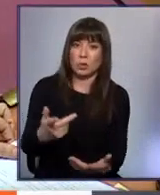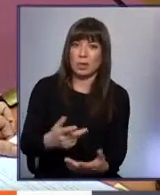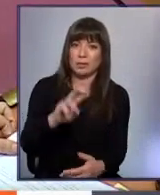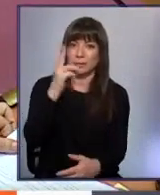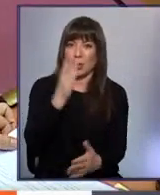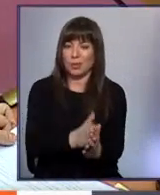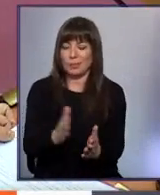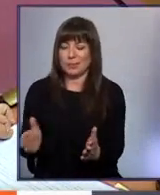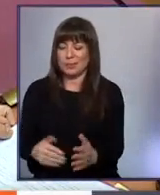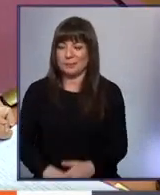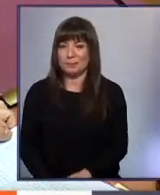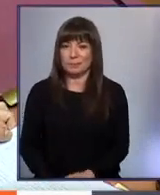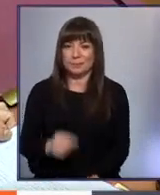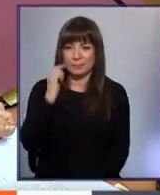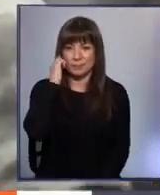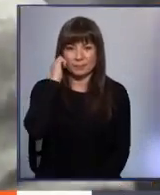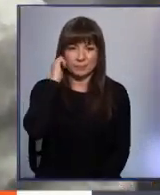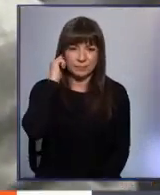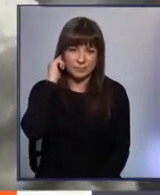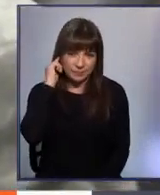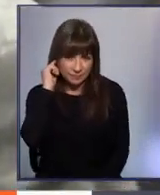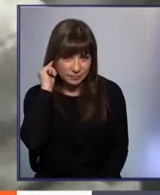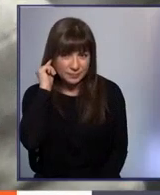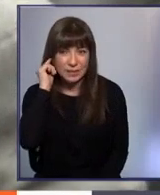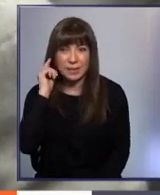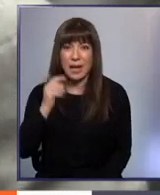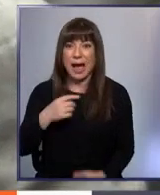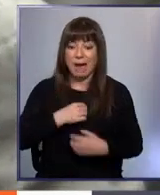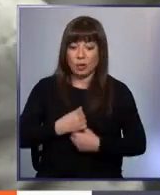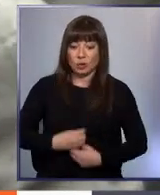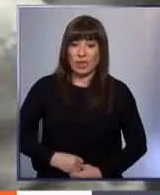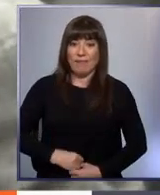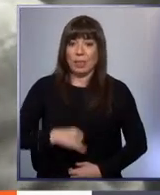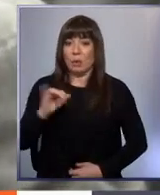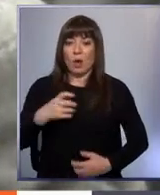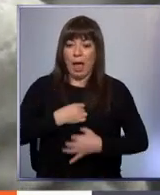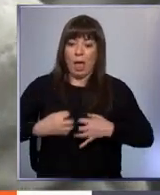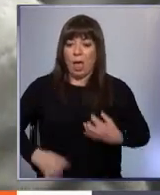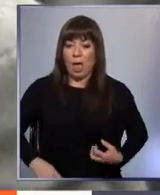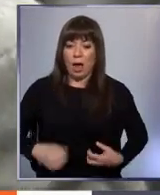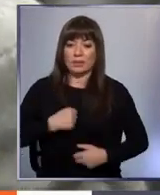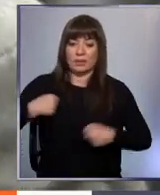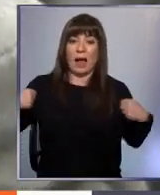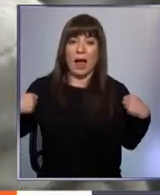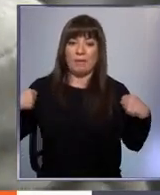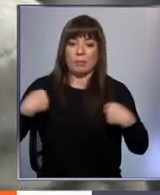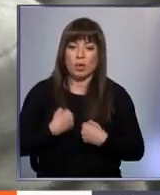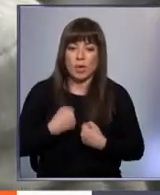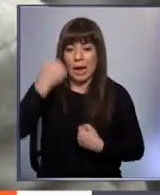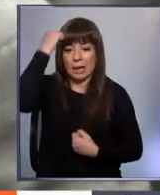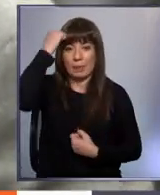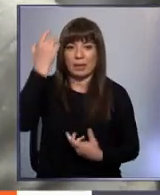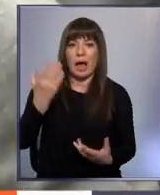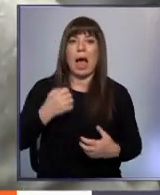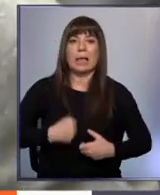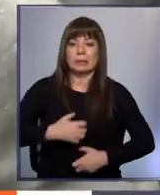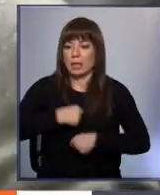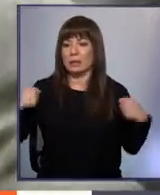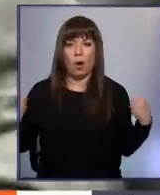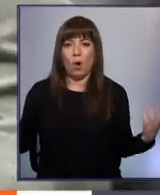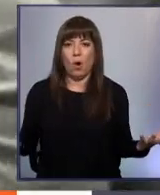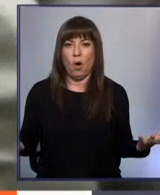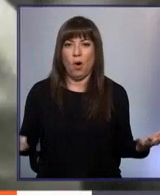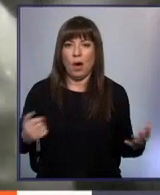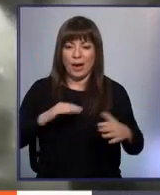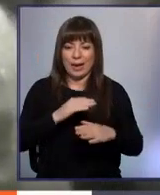parte. Se desabrochaba la camisa, después se la volvía a abrochar, se la sacaba y se la ponía como que se arrepentía hasta que se la sacó, quedando con